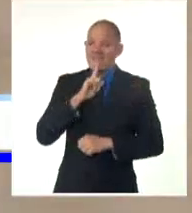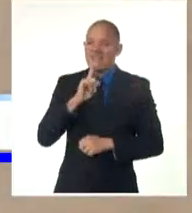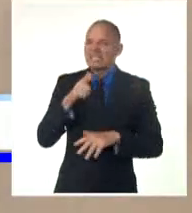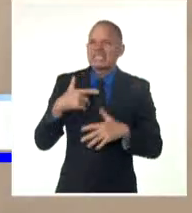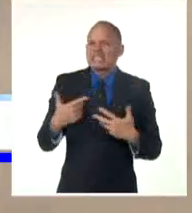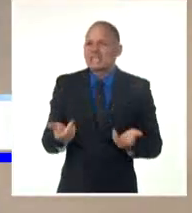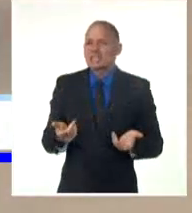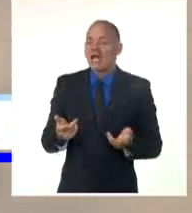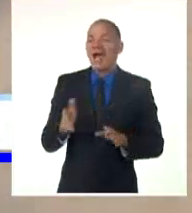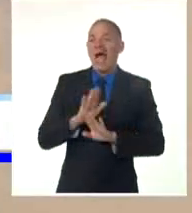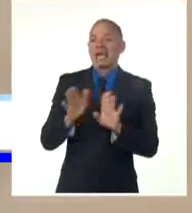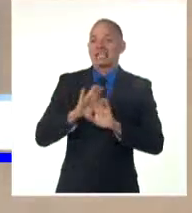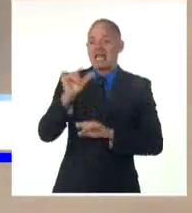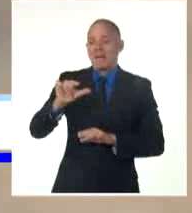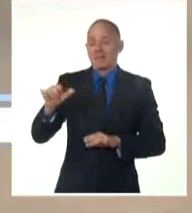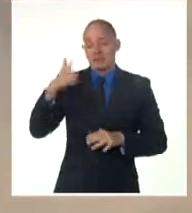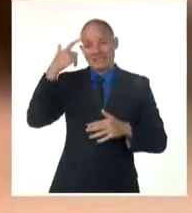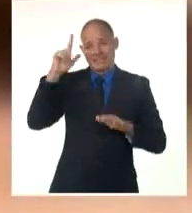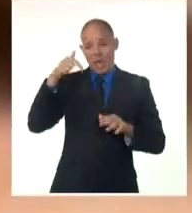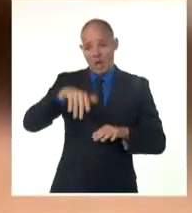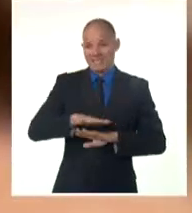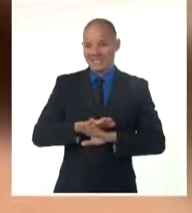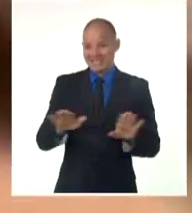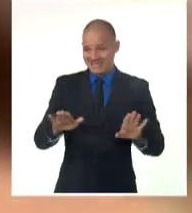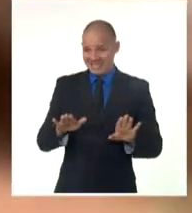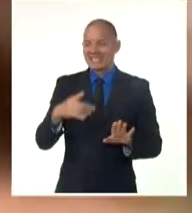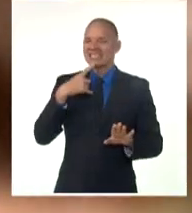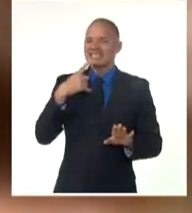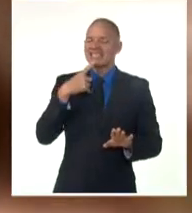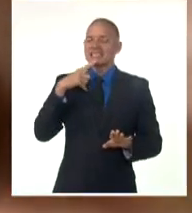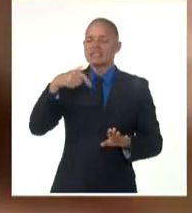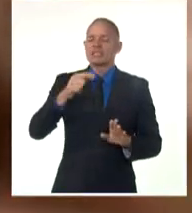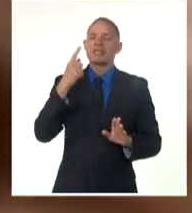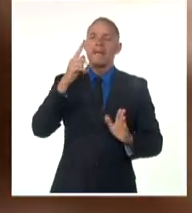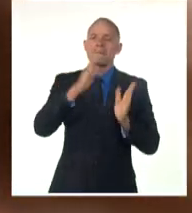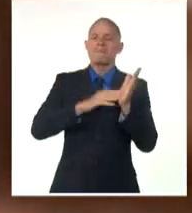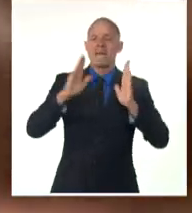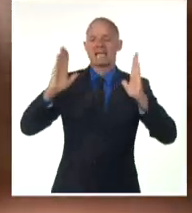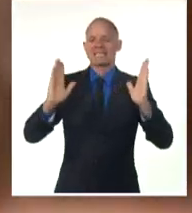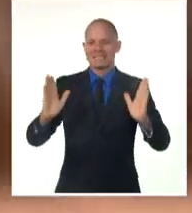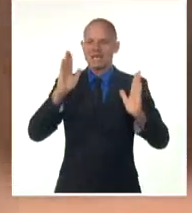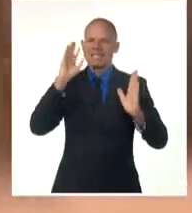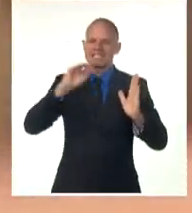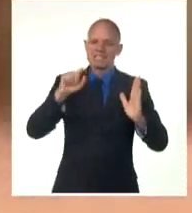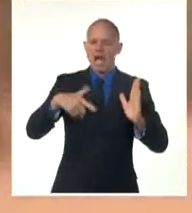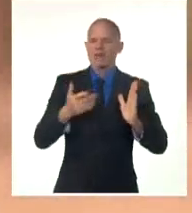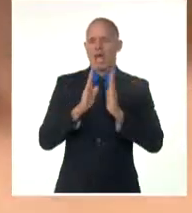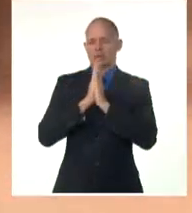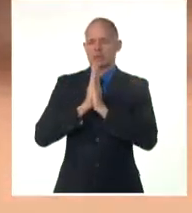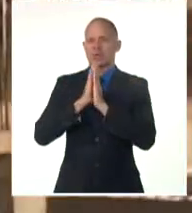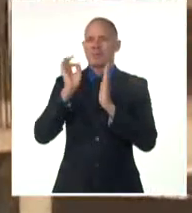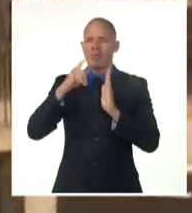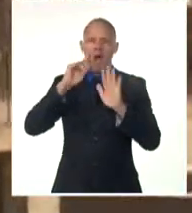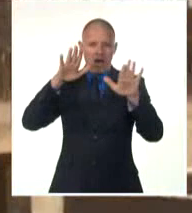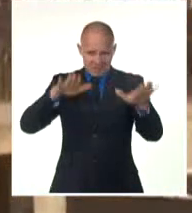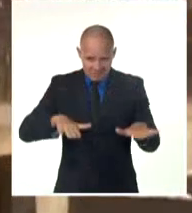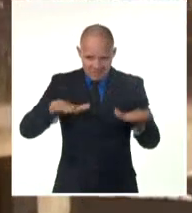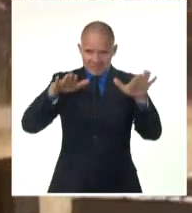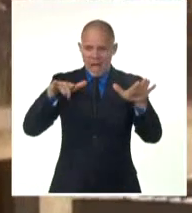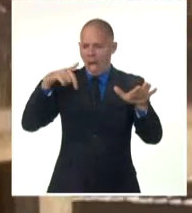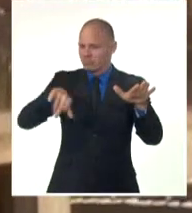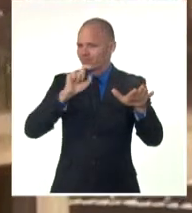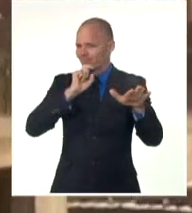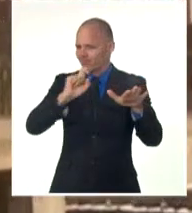la alegría de Eid al-Fitr, día que marca el fin del mes sagrado del Ramadán. Debido a la persistencia de los combates, la población civil